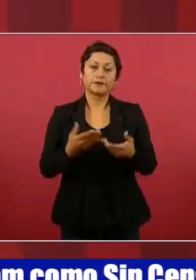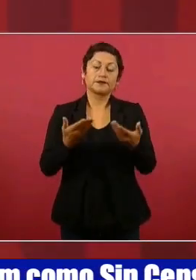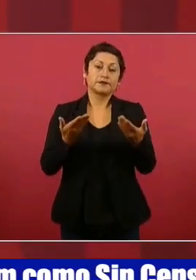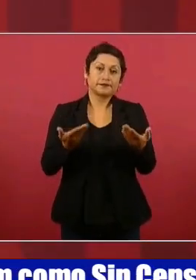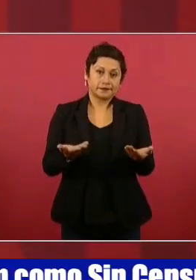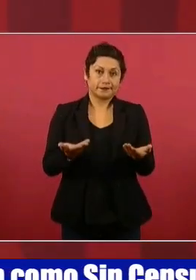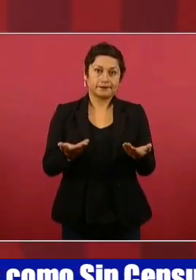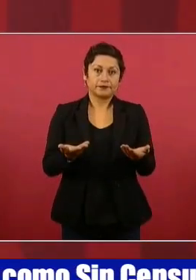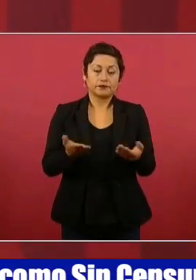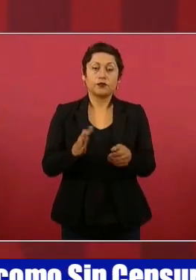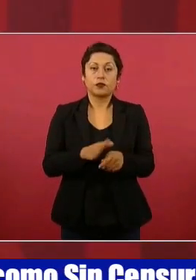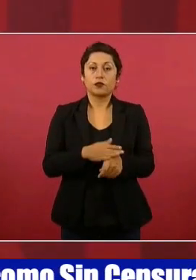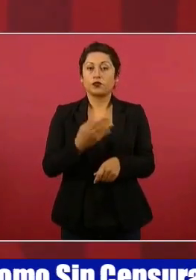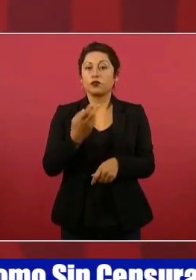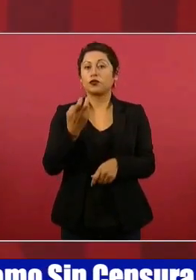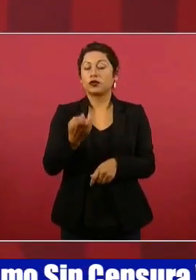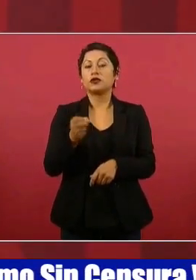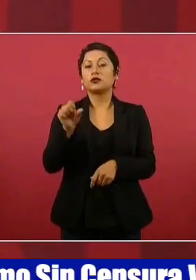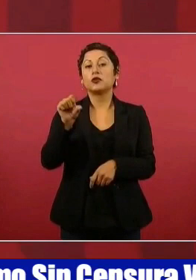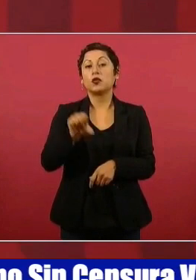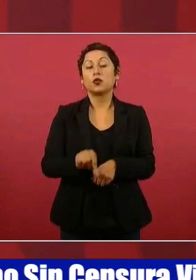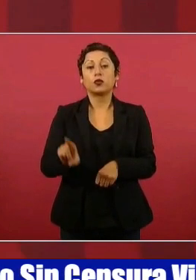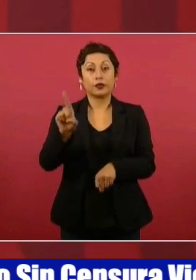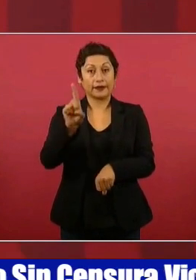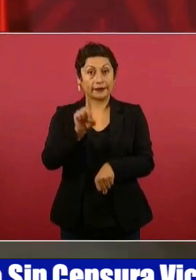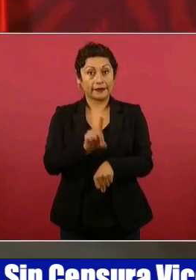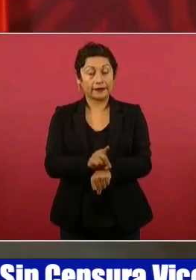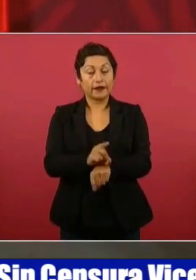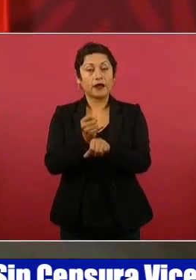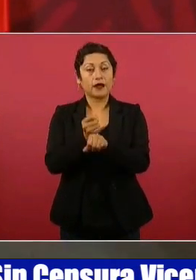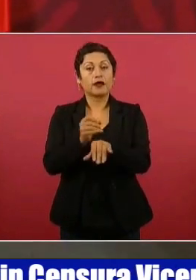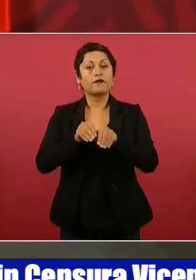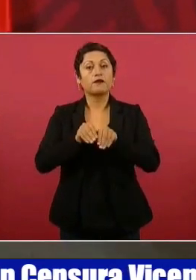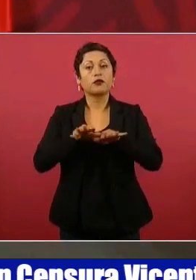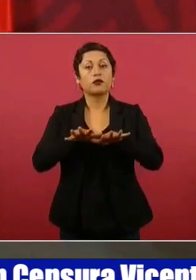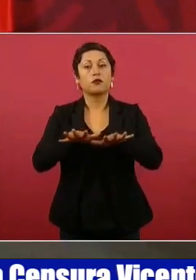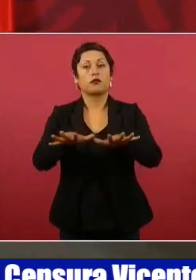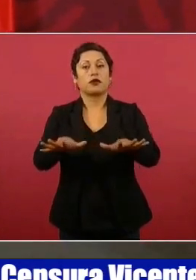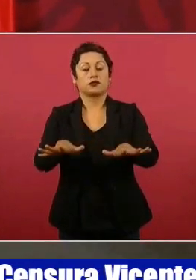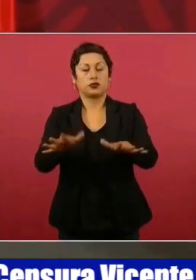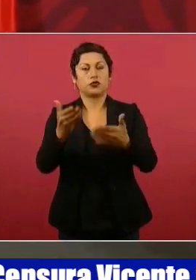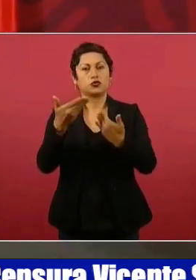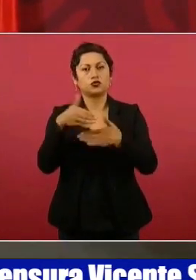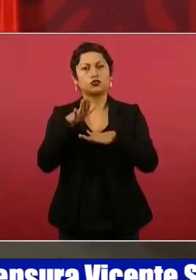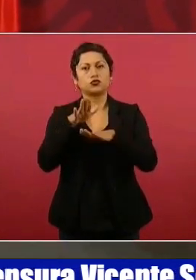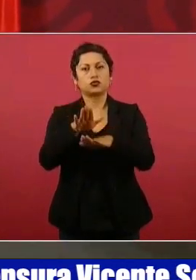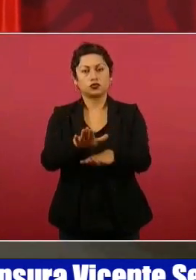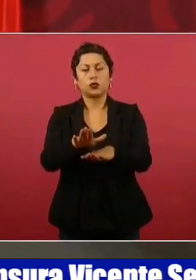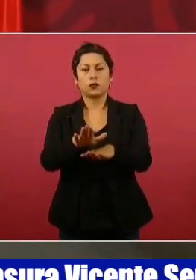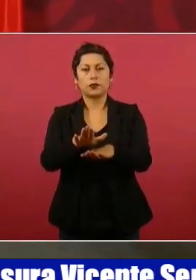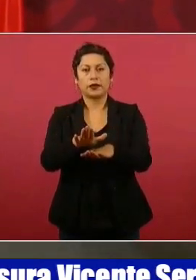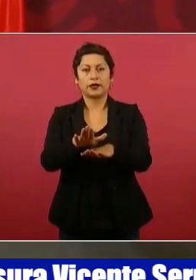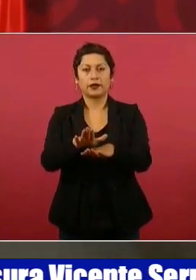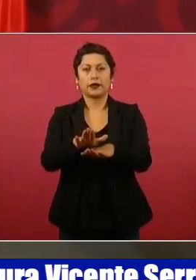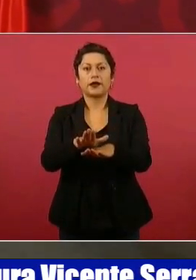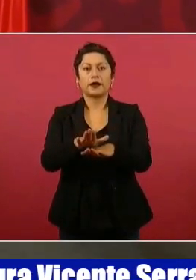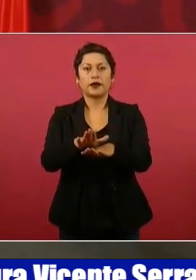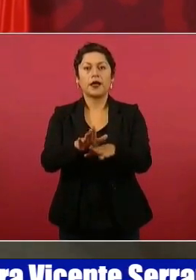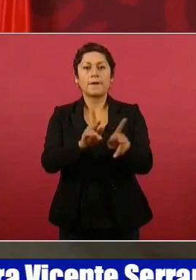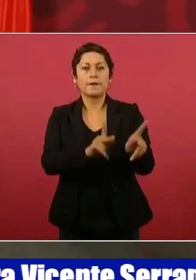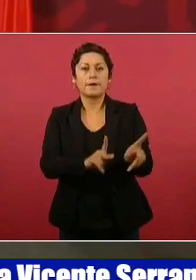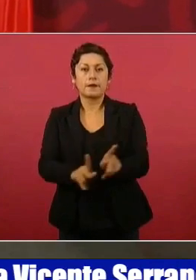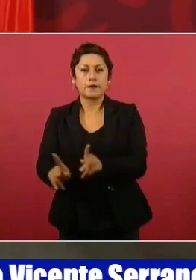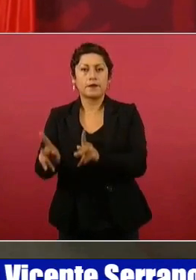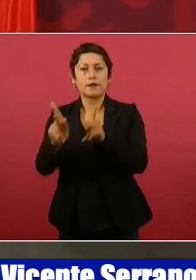debate reciente sobre cuál se supone que es la responsabilidad social y ética del periodismo. En ese debate han